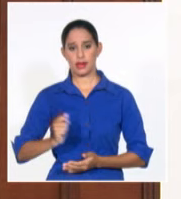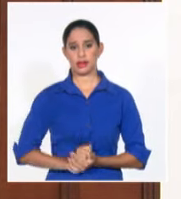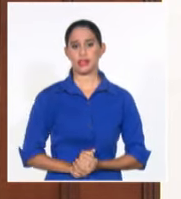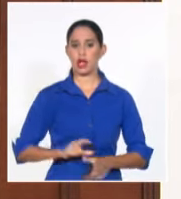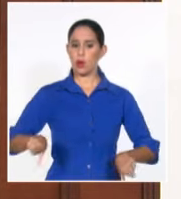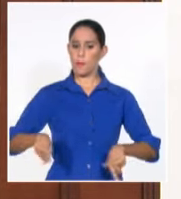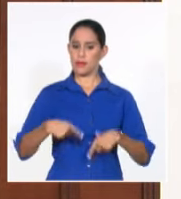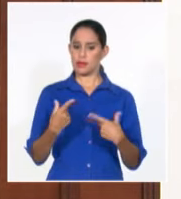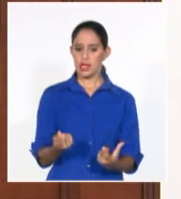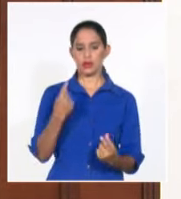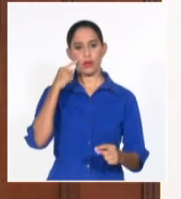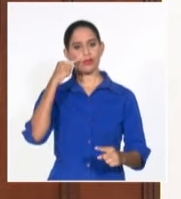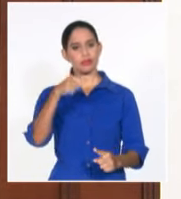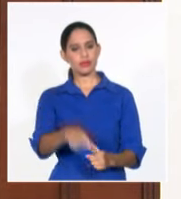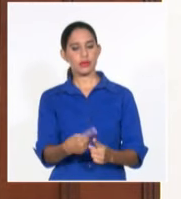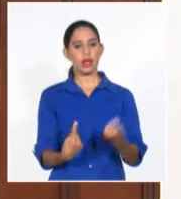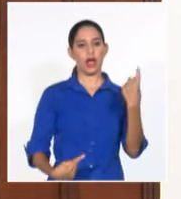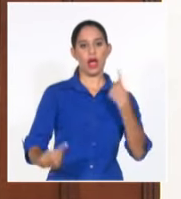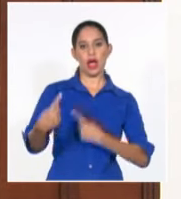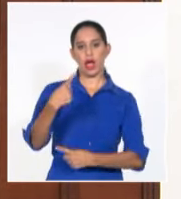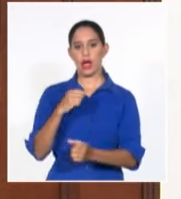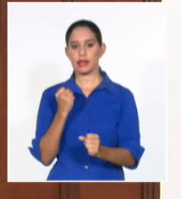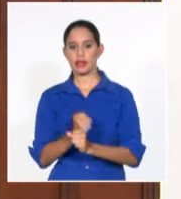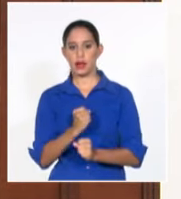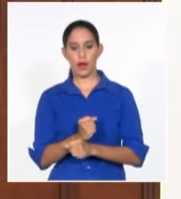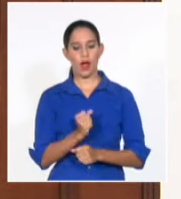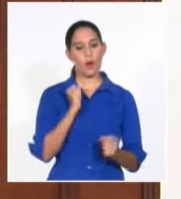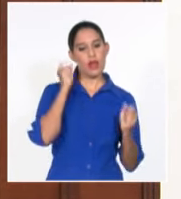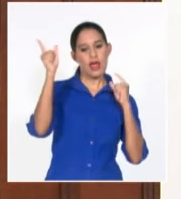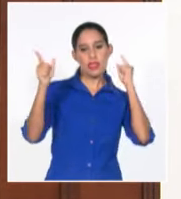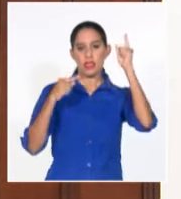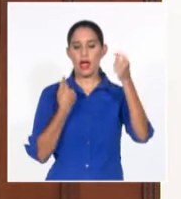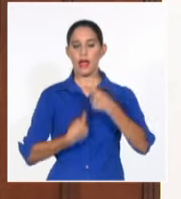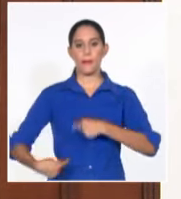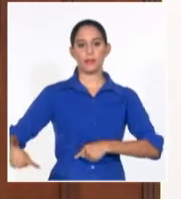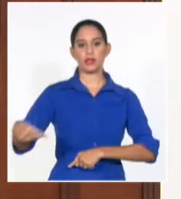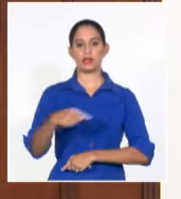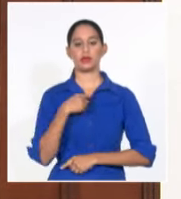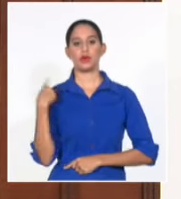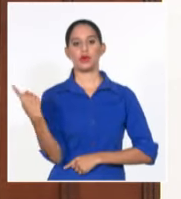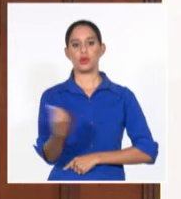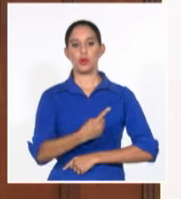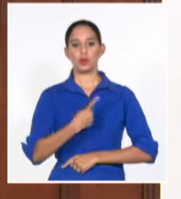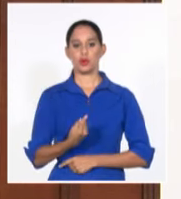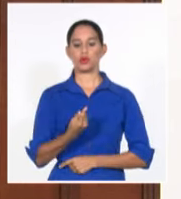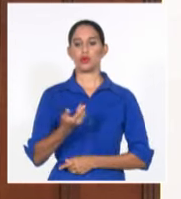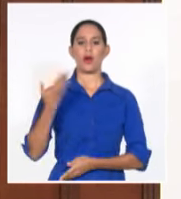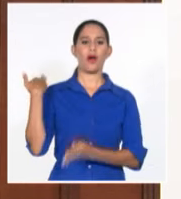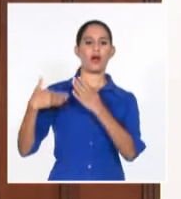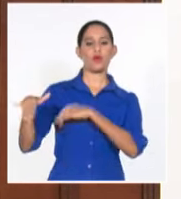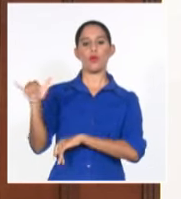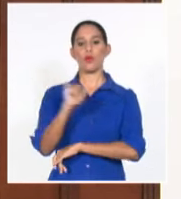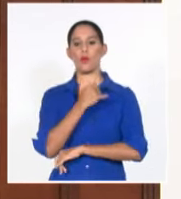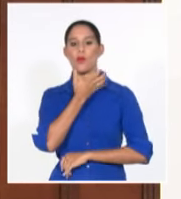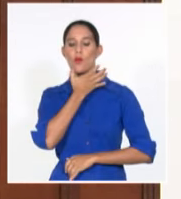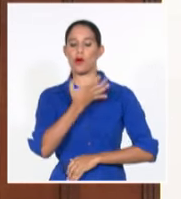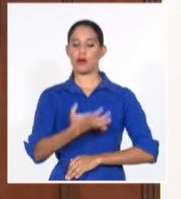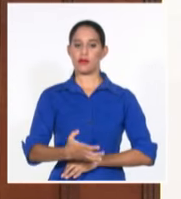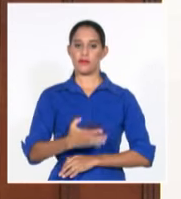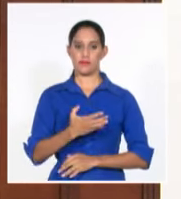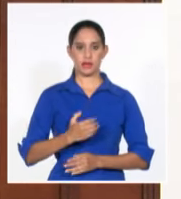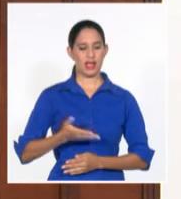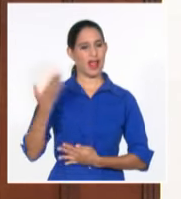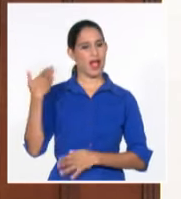misiones internacionalistas, en las ideas y principios de nuestro comandante en jefe, enarboladas aquel